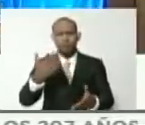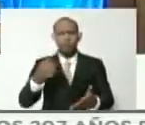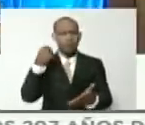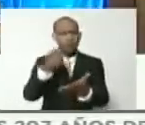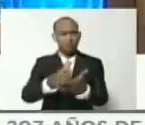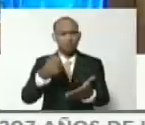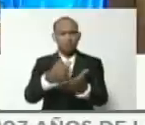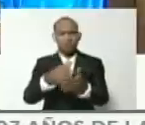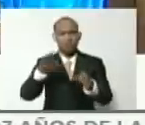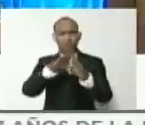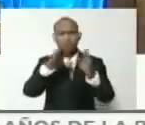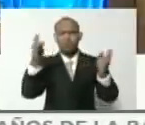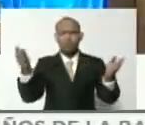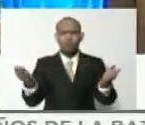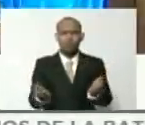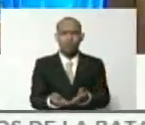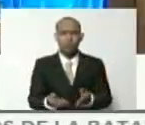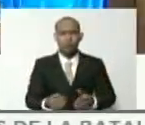mundial